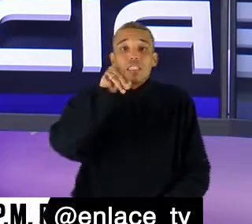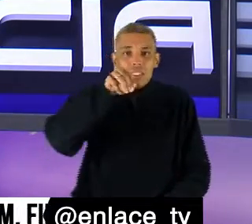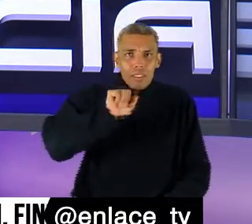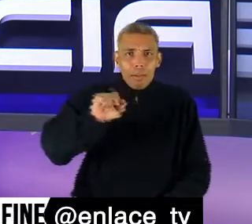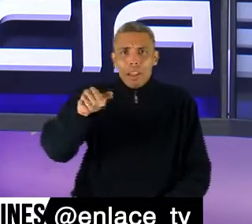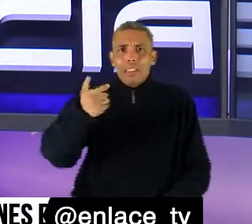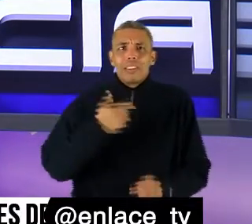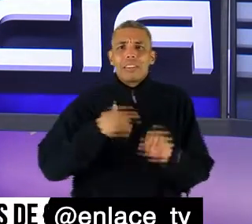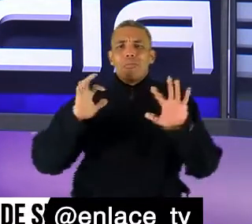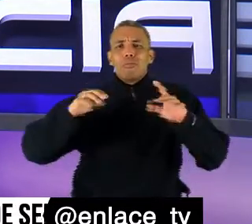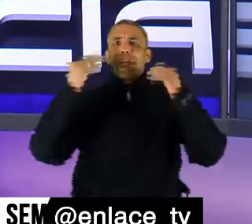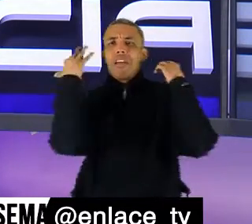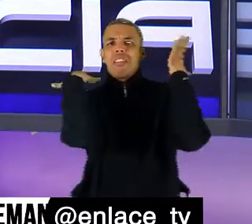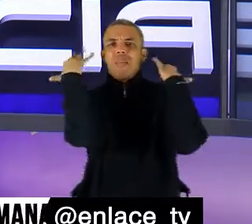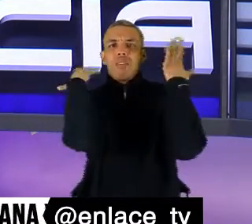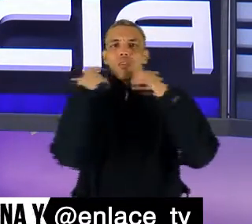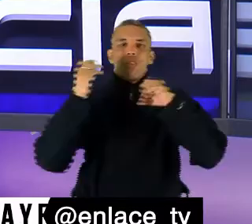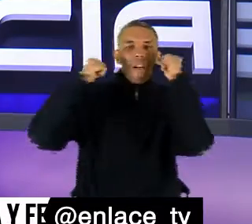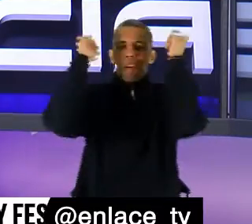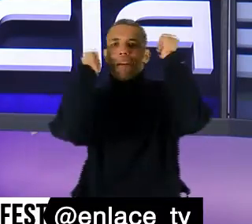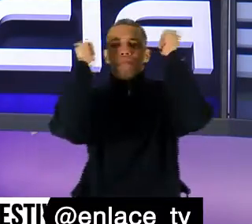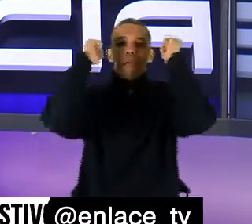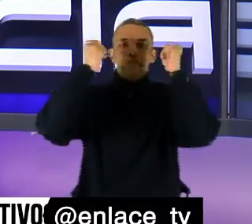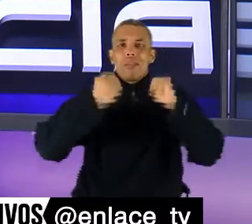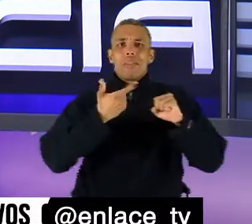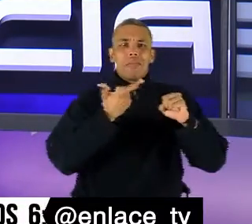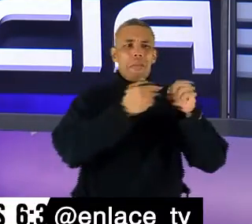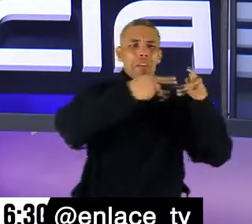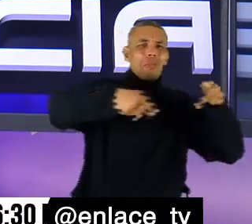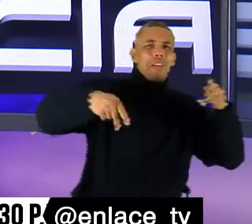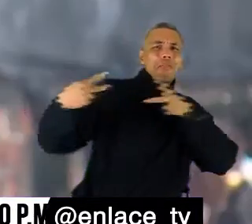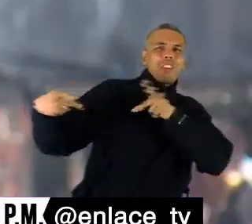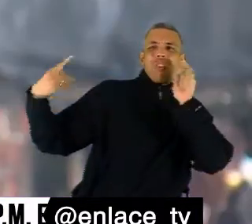hacen parte de la minga campesina en la región del Magdalena Medio.